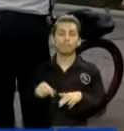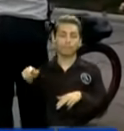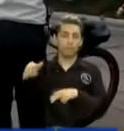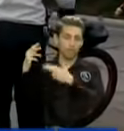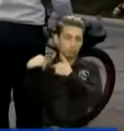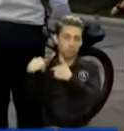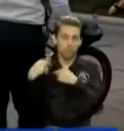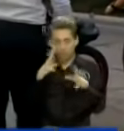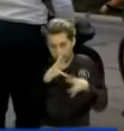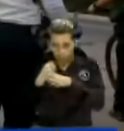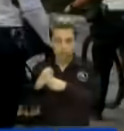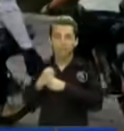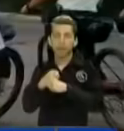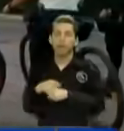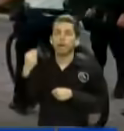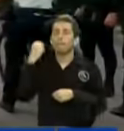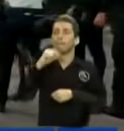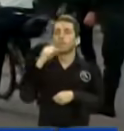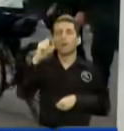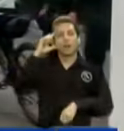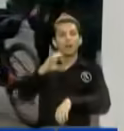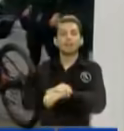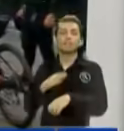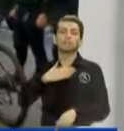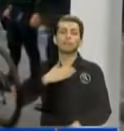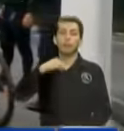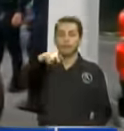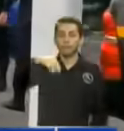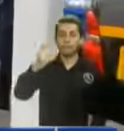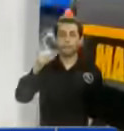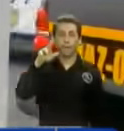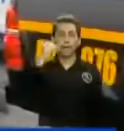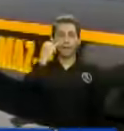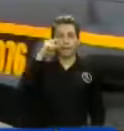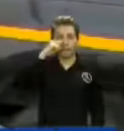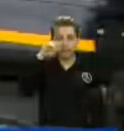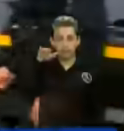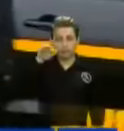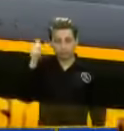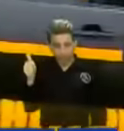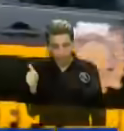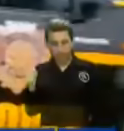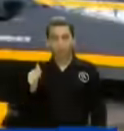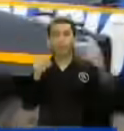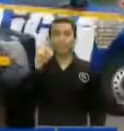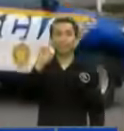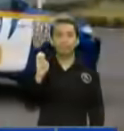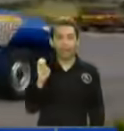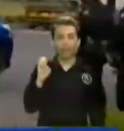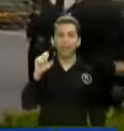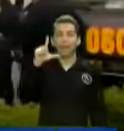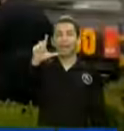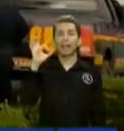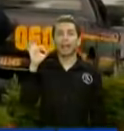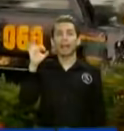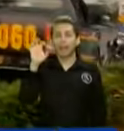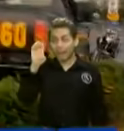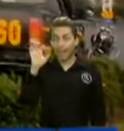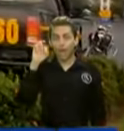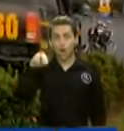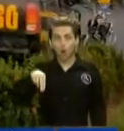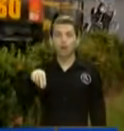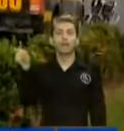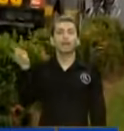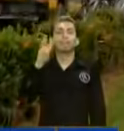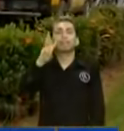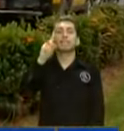capturada, Marilsa Damares de León, de 31 años de edad, originaria de Colonia La Soledad de